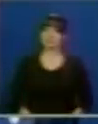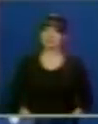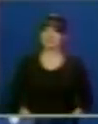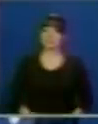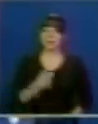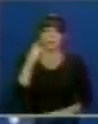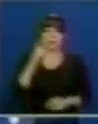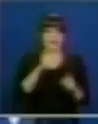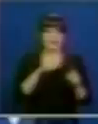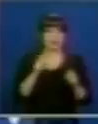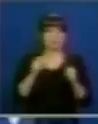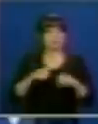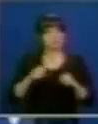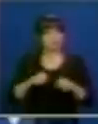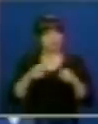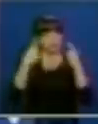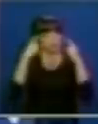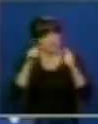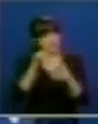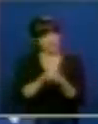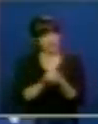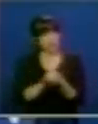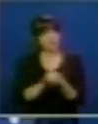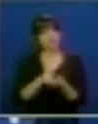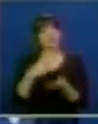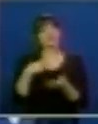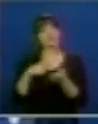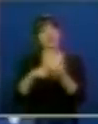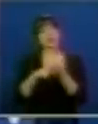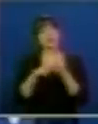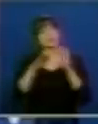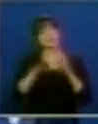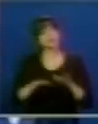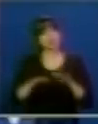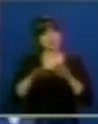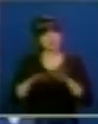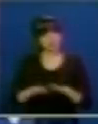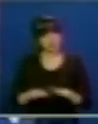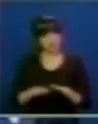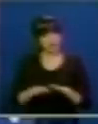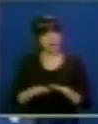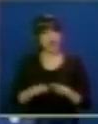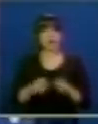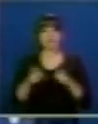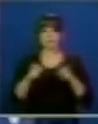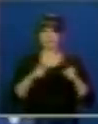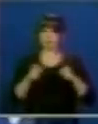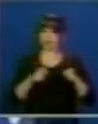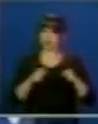Para que ello sea posible, sin embargo, reclamo serenidad, mesura,